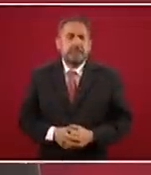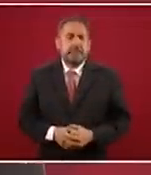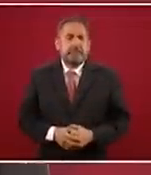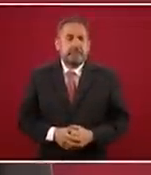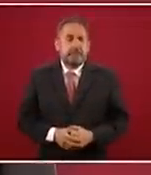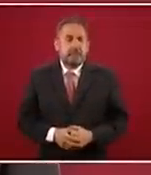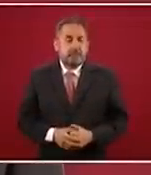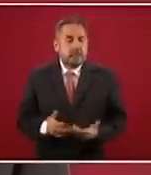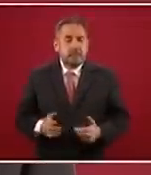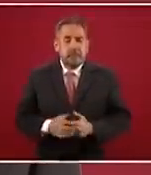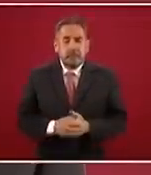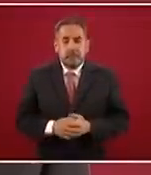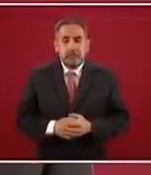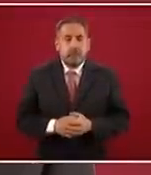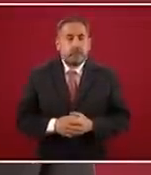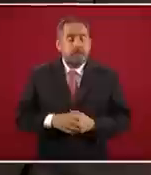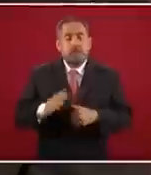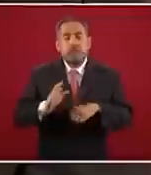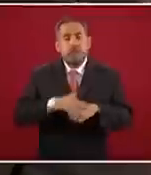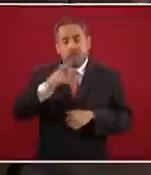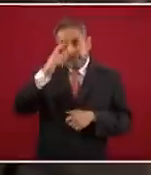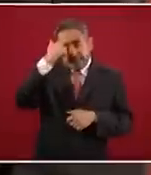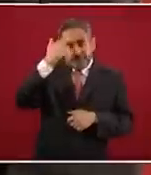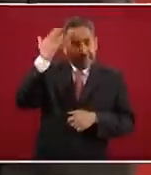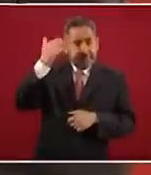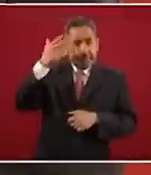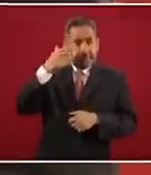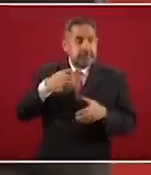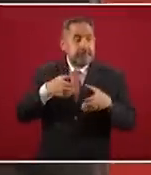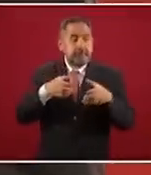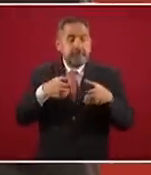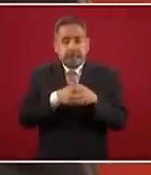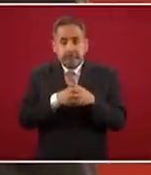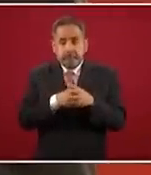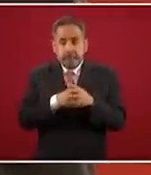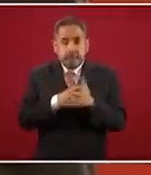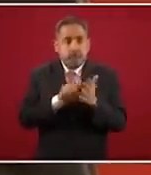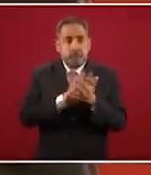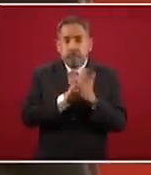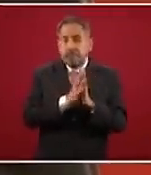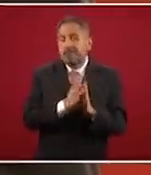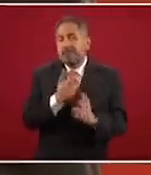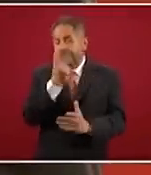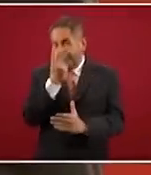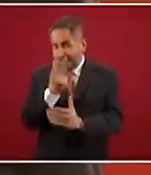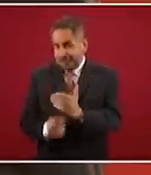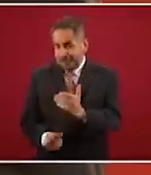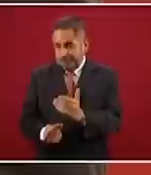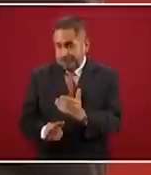porque hubieron operativos que se hicieron de manera conjunta.